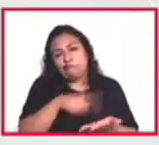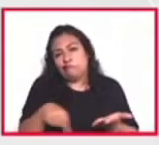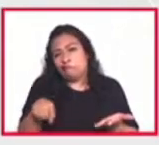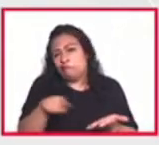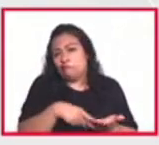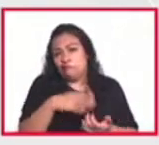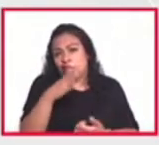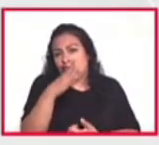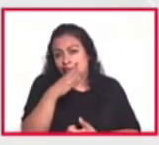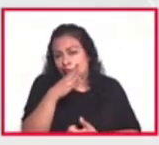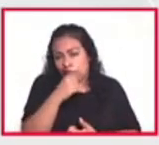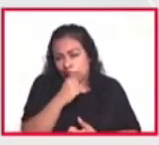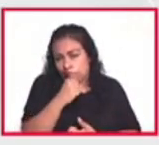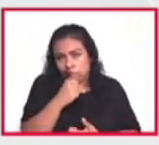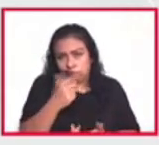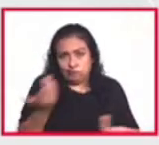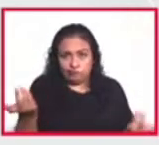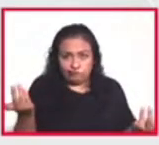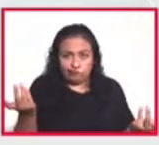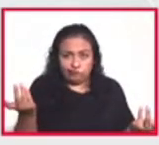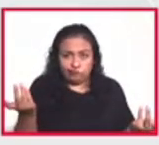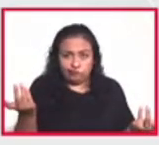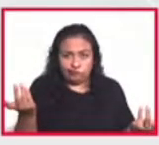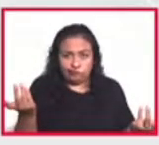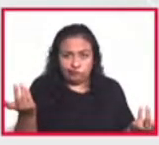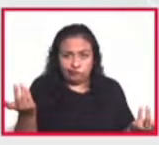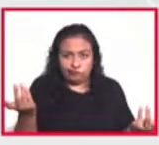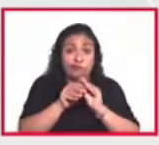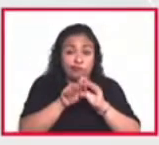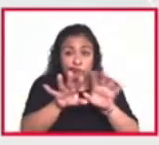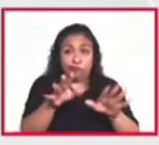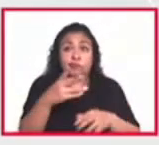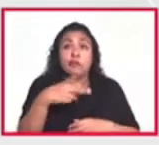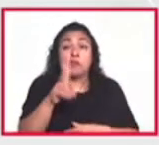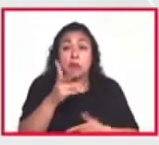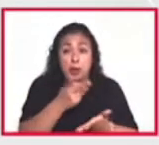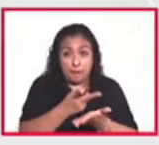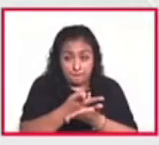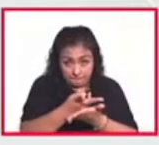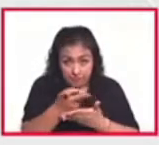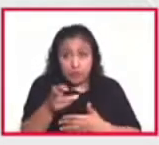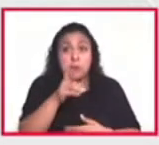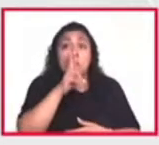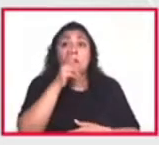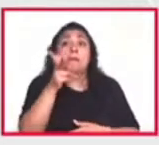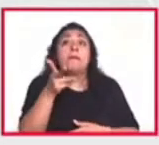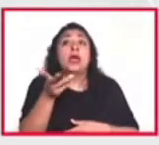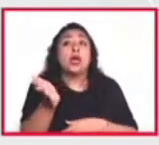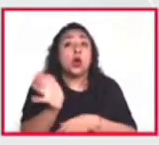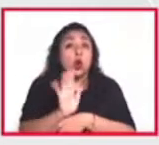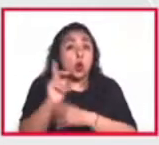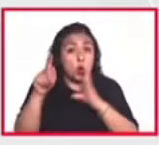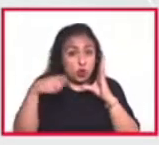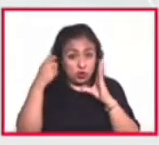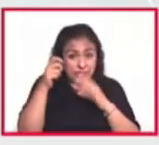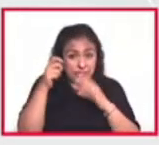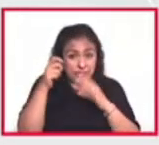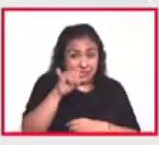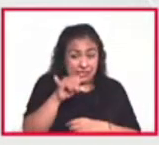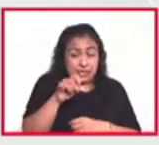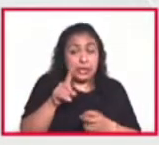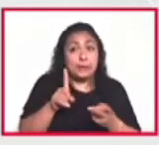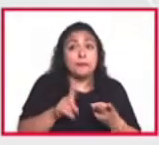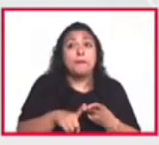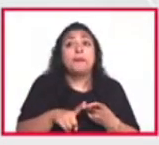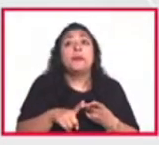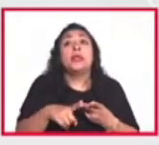celebrar con proyecciones, pero sí ganamos un premio de la mejor cinematografía en manos de